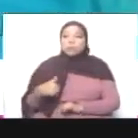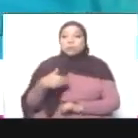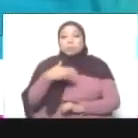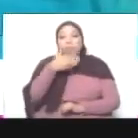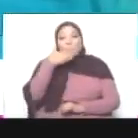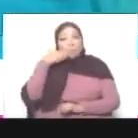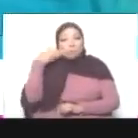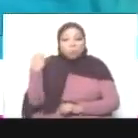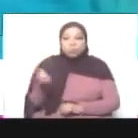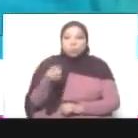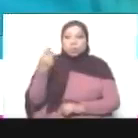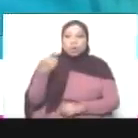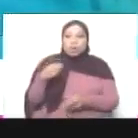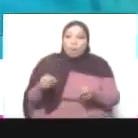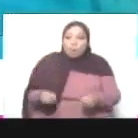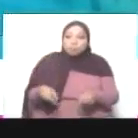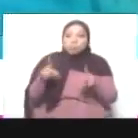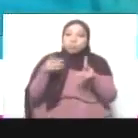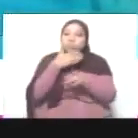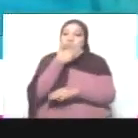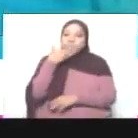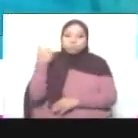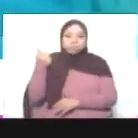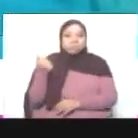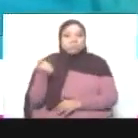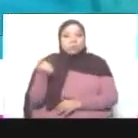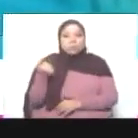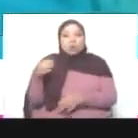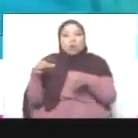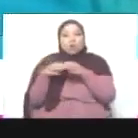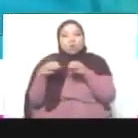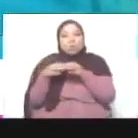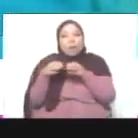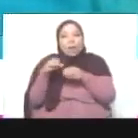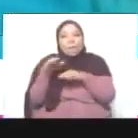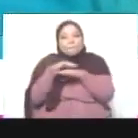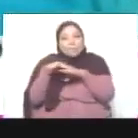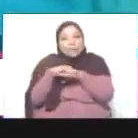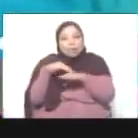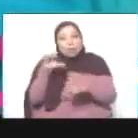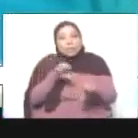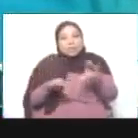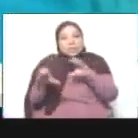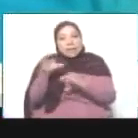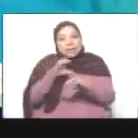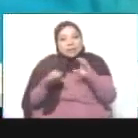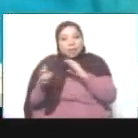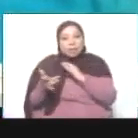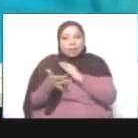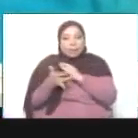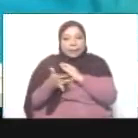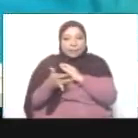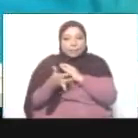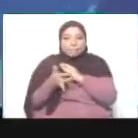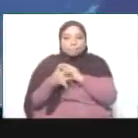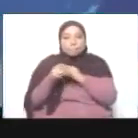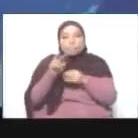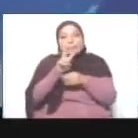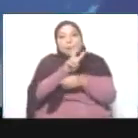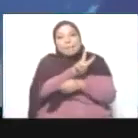oportunidades. Aquí está Dan Maris, del equipo del Ministerio de Ciencia y Tecnología. Ella es viceministra para